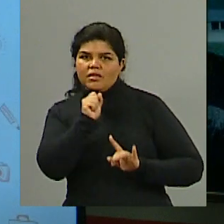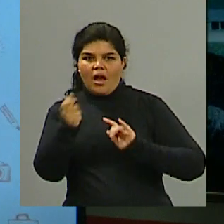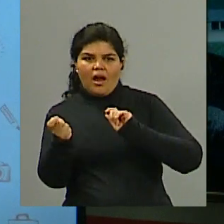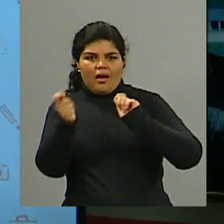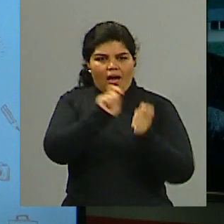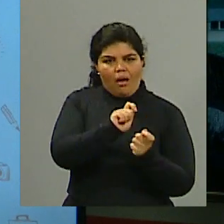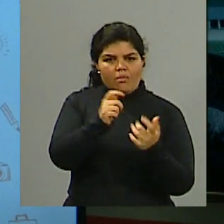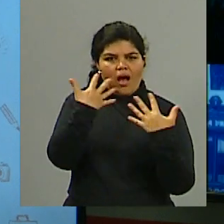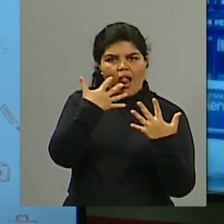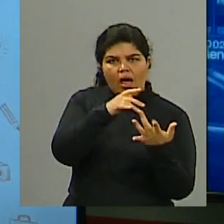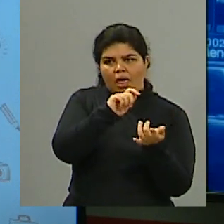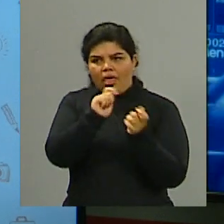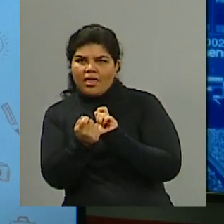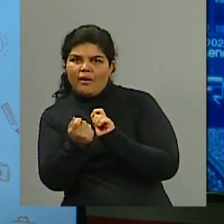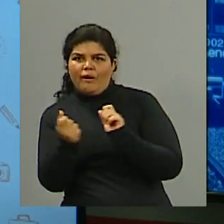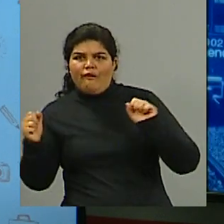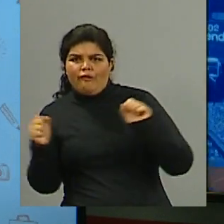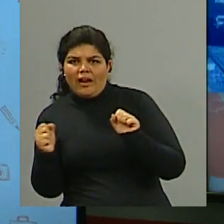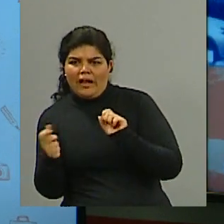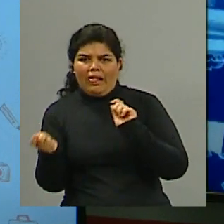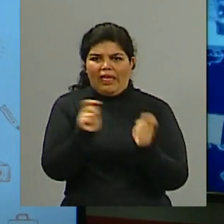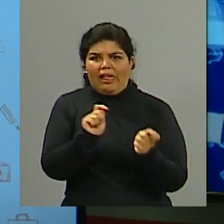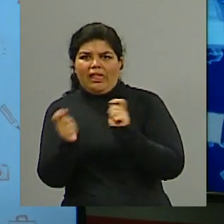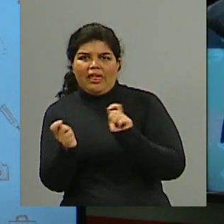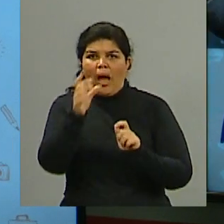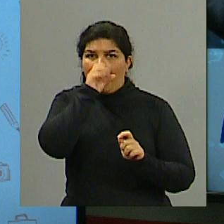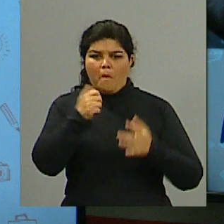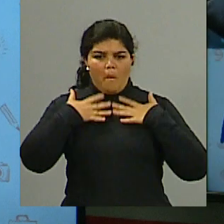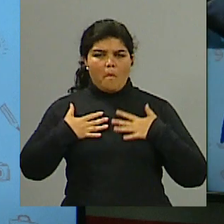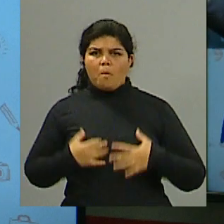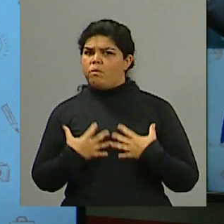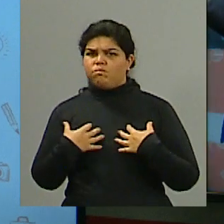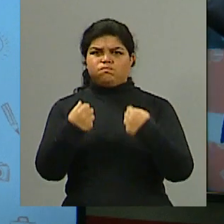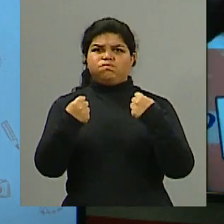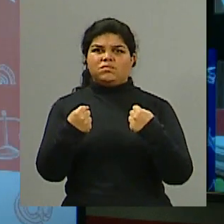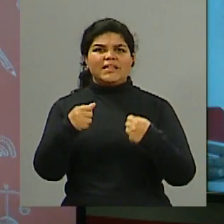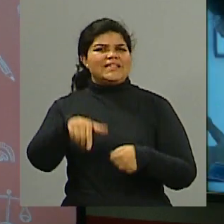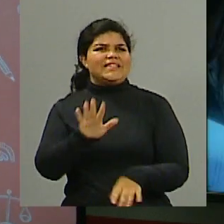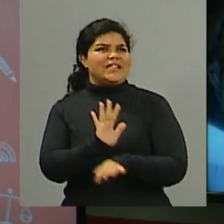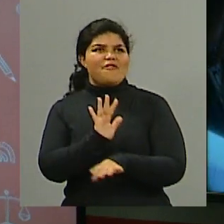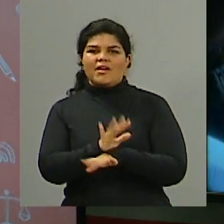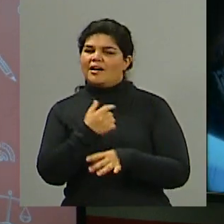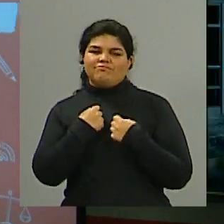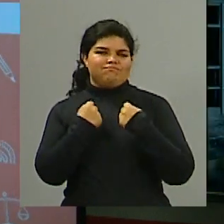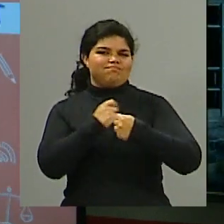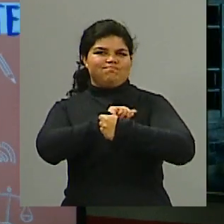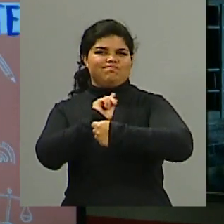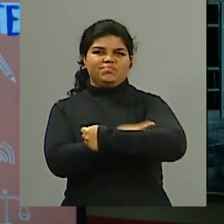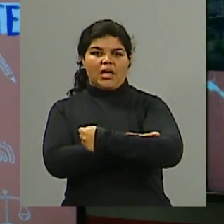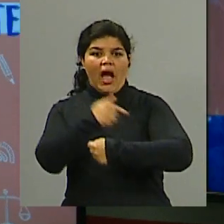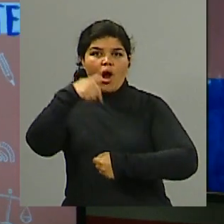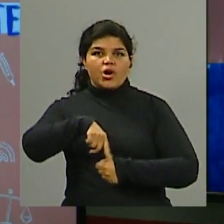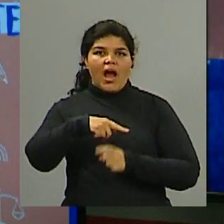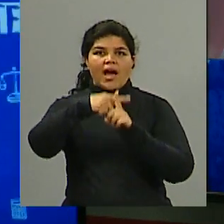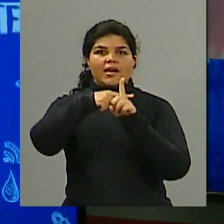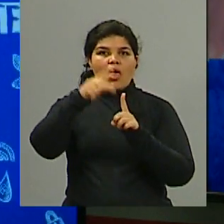volvió una vez más el invierno es un valiente, una heroína o un héroe porque realmente 8 grados y después vienen temperaturas